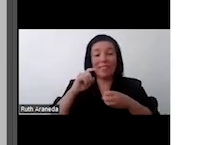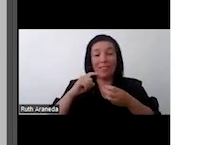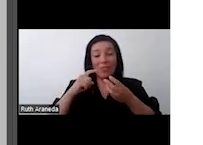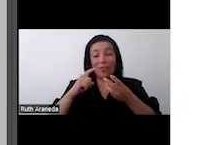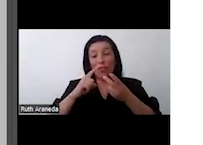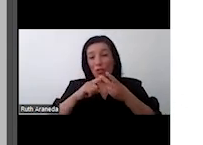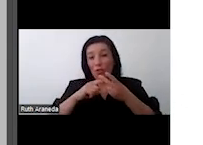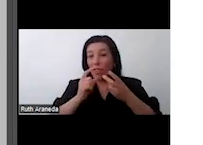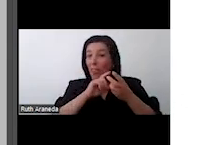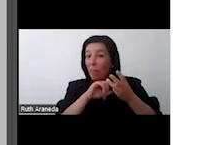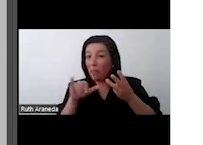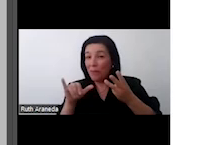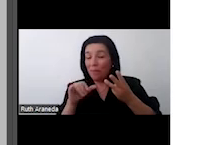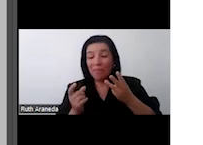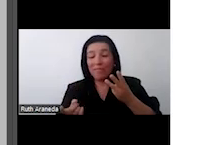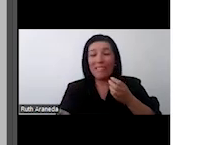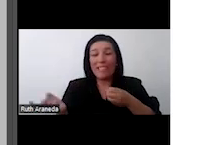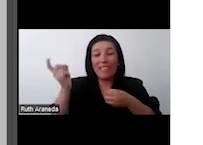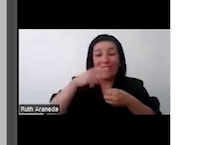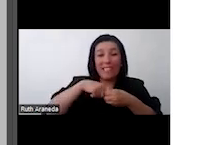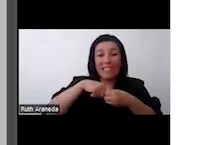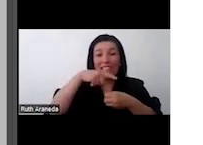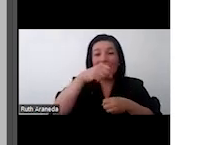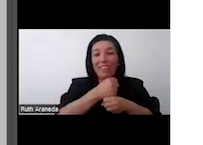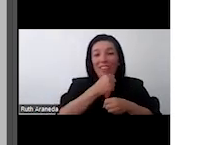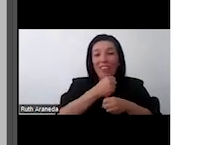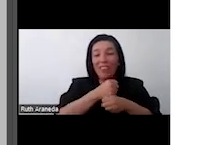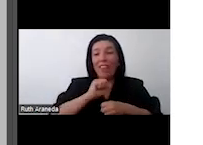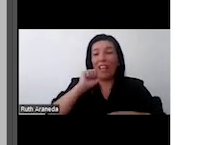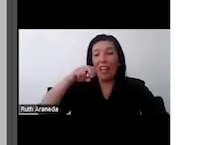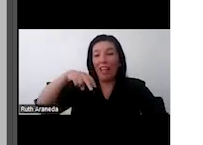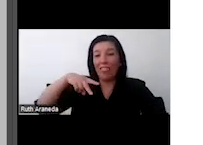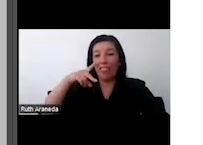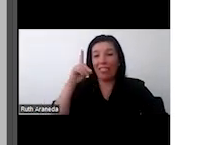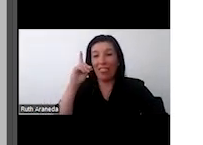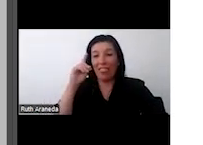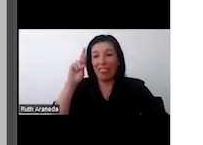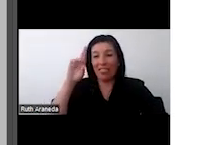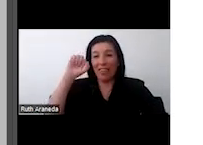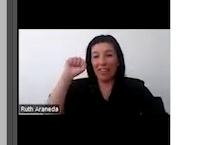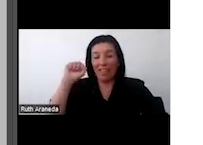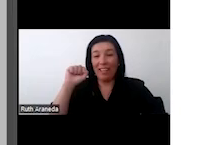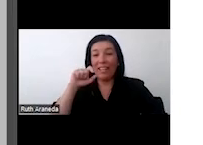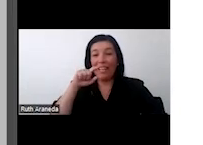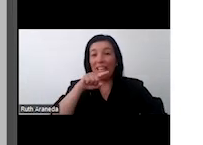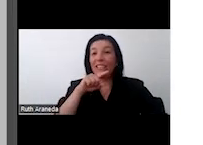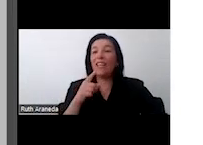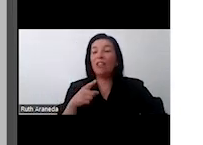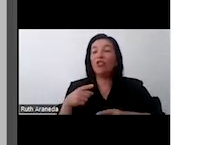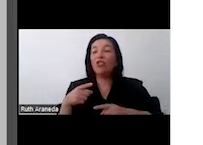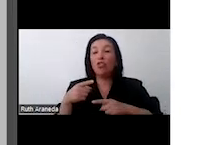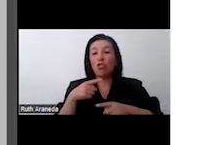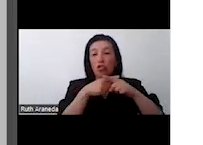o paralelamente, entró también a trabajar Andrea, que está al lado de acá, izquierdo. Ella es socióloga